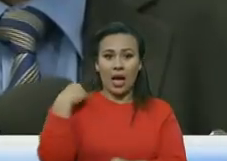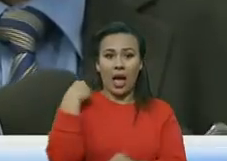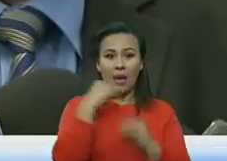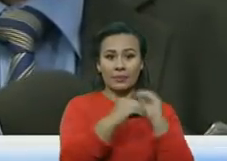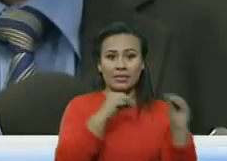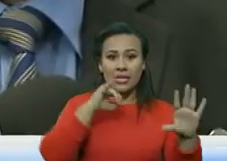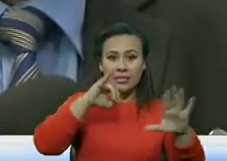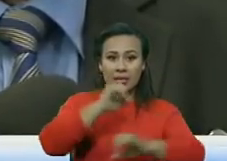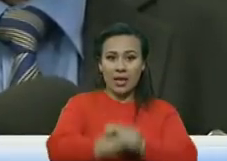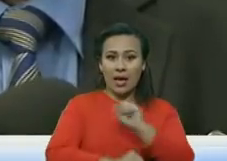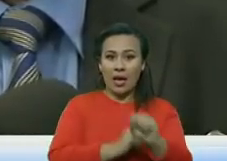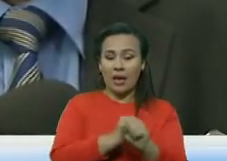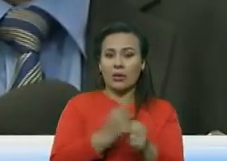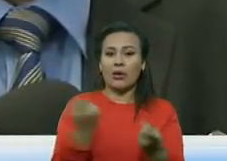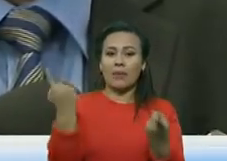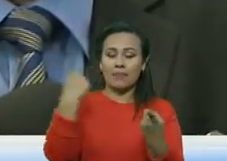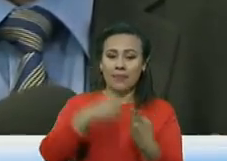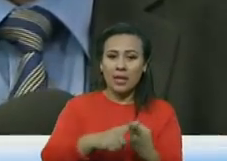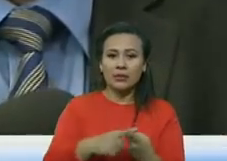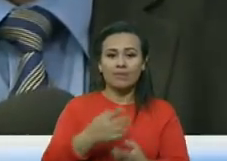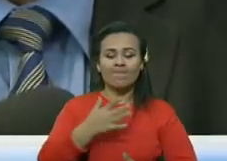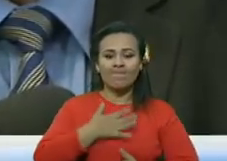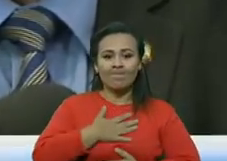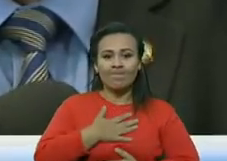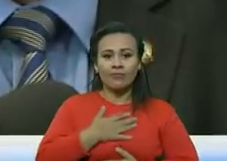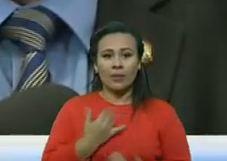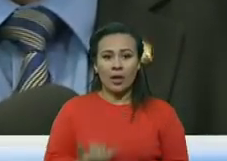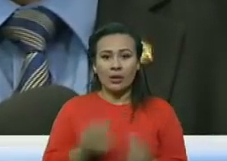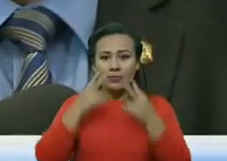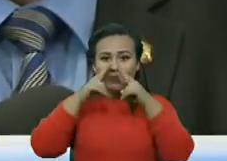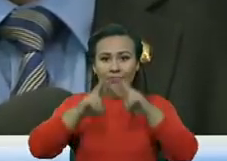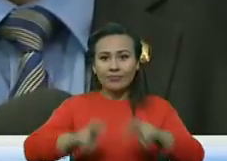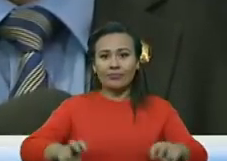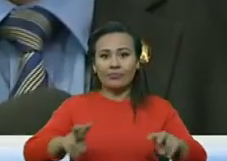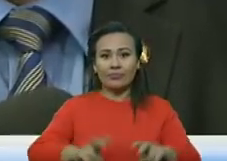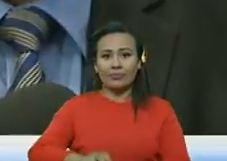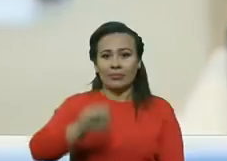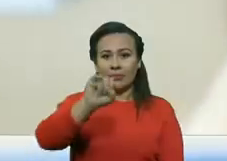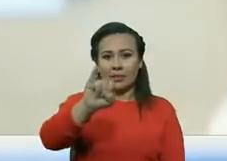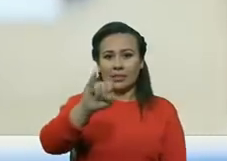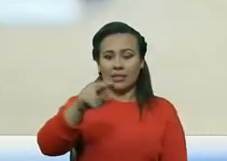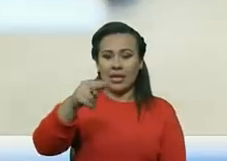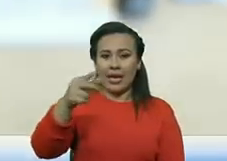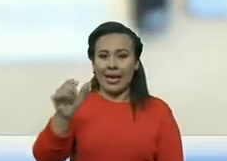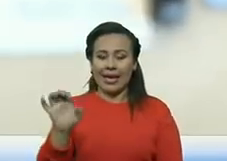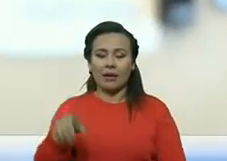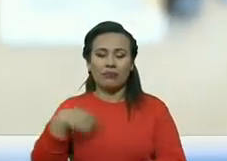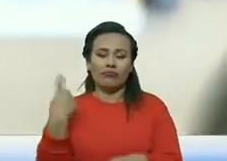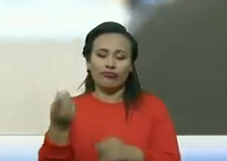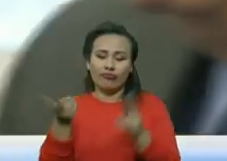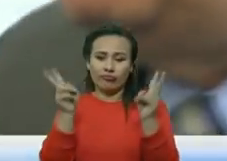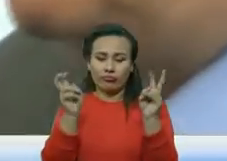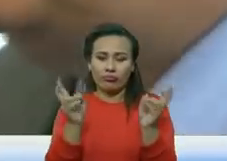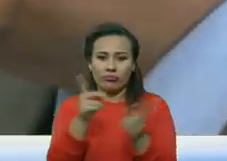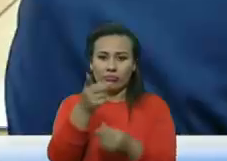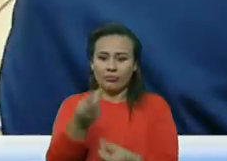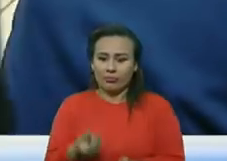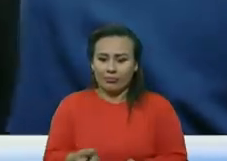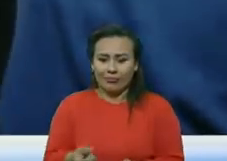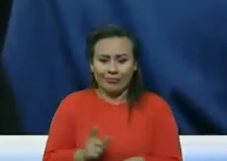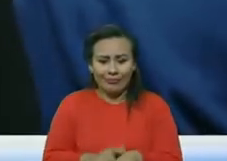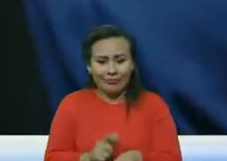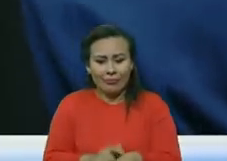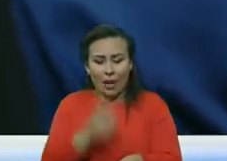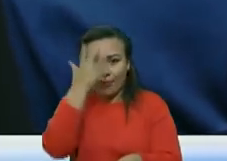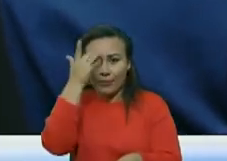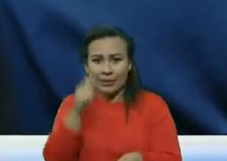6 años, y también, con muchísima profundidad, el caso Zinge. Según el legislador, la premura del tiempo es